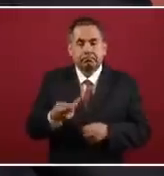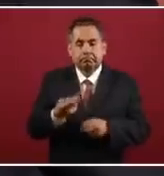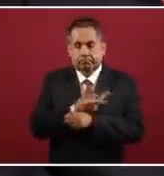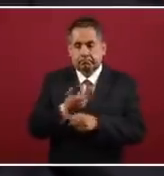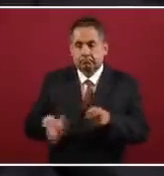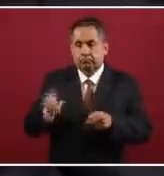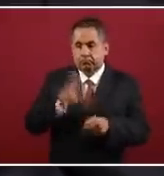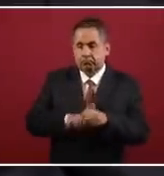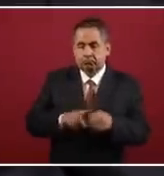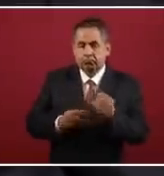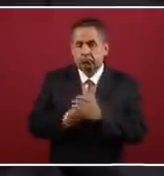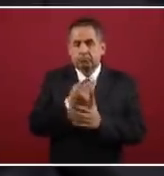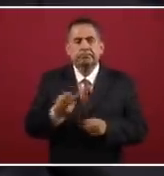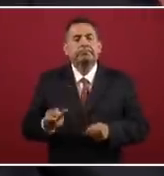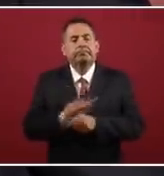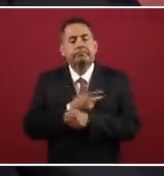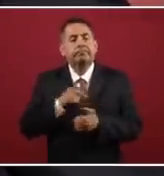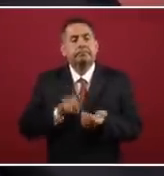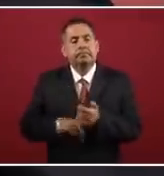que se construyó